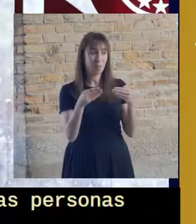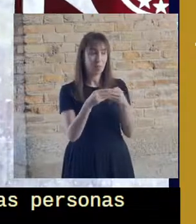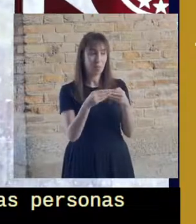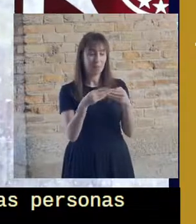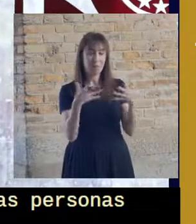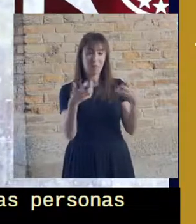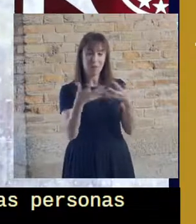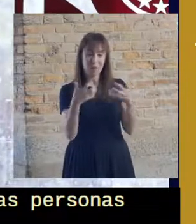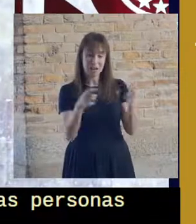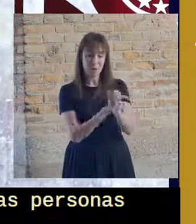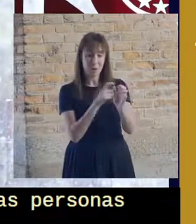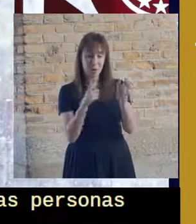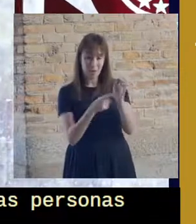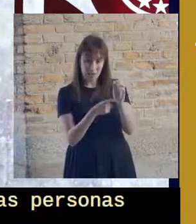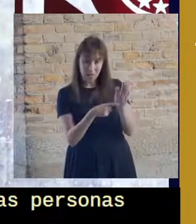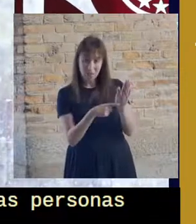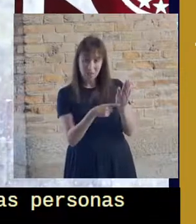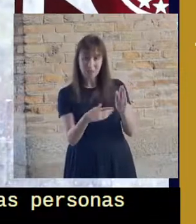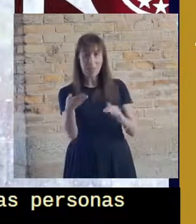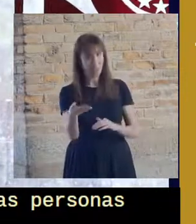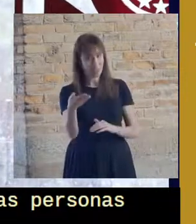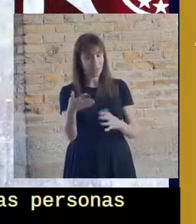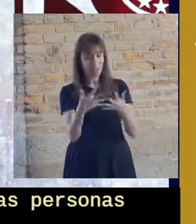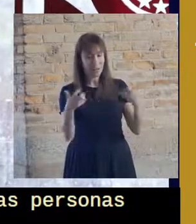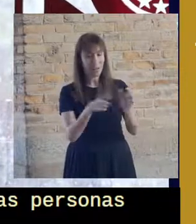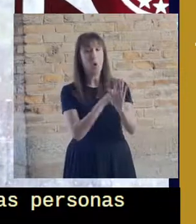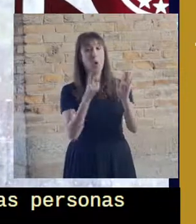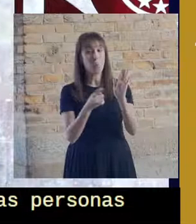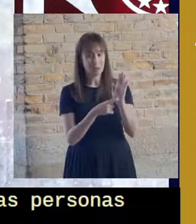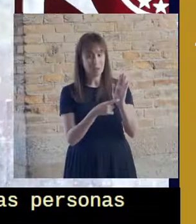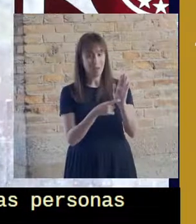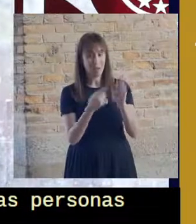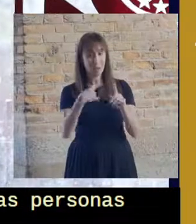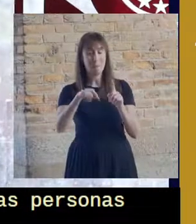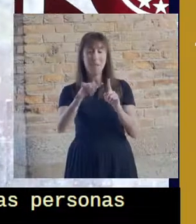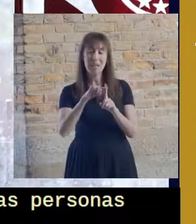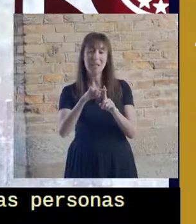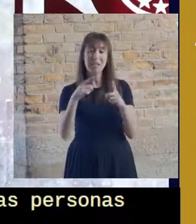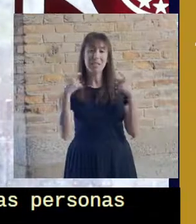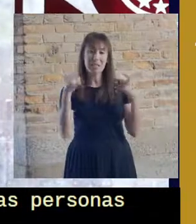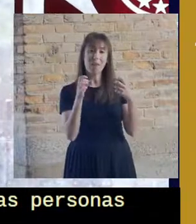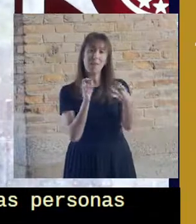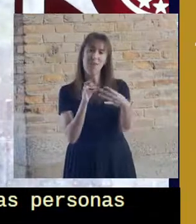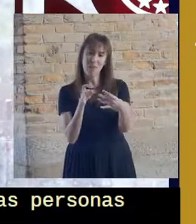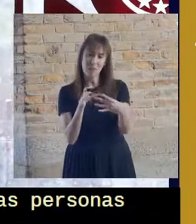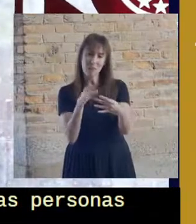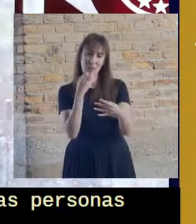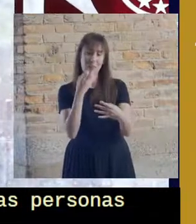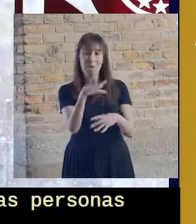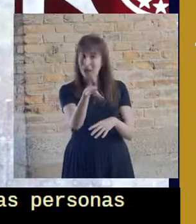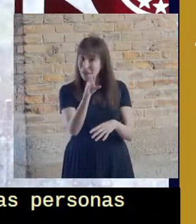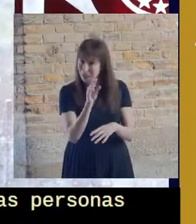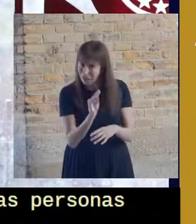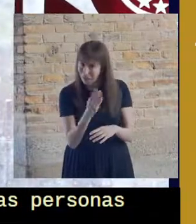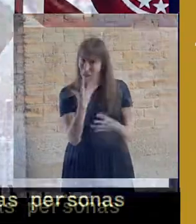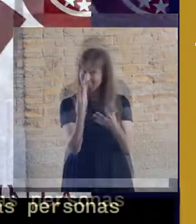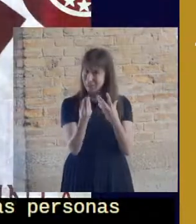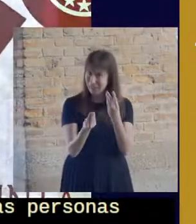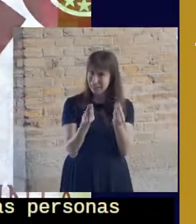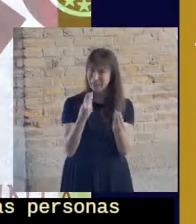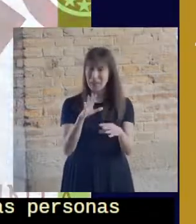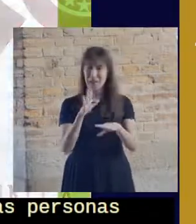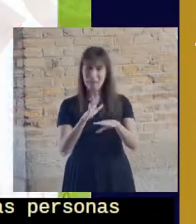completas importante y intentar tener un feedback de estás enterado que para tener una